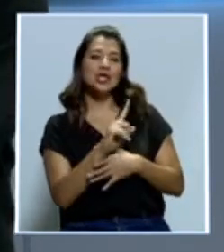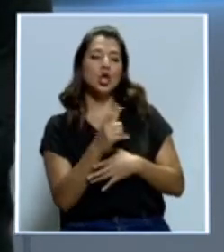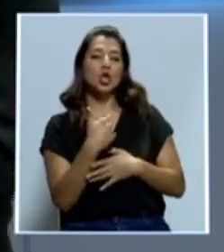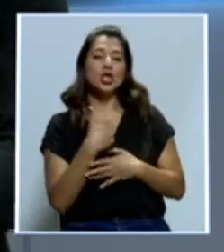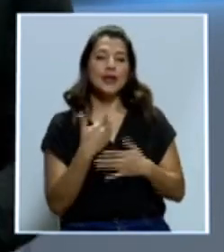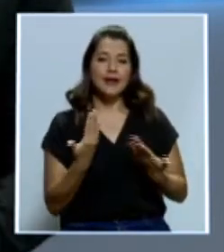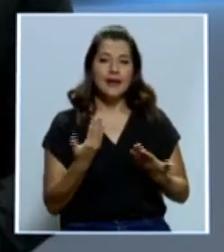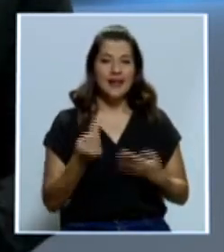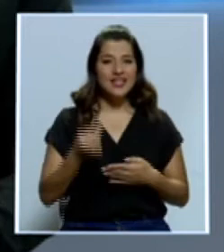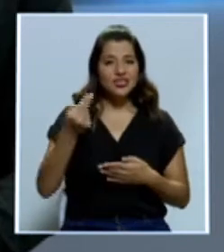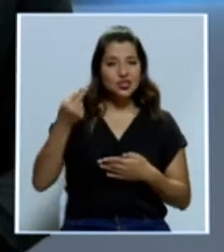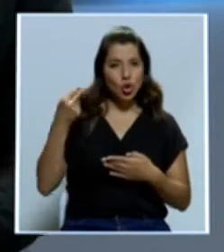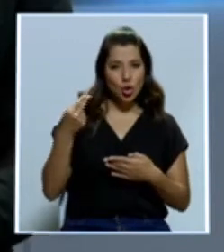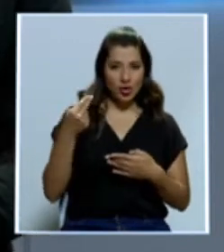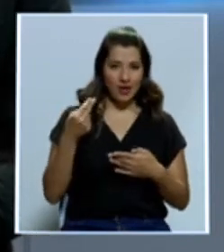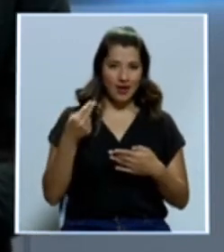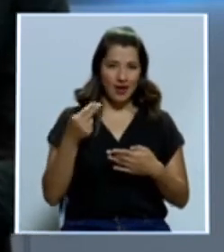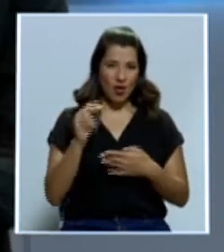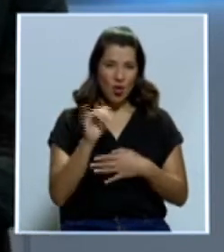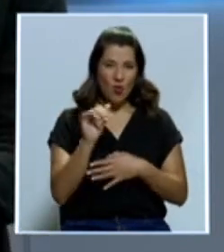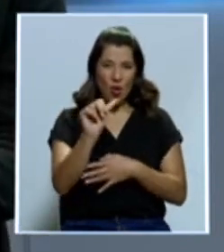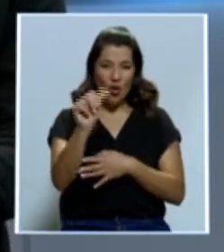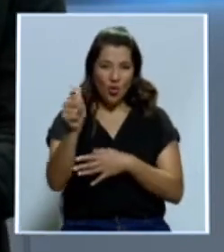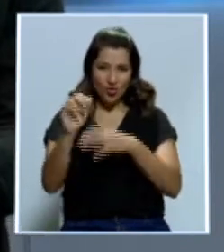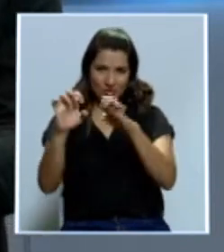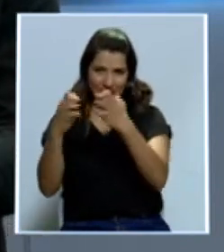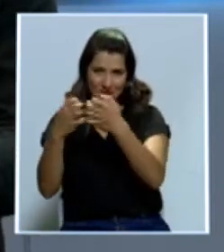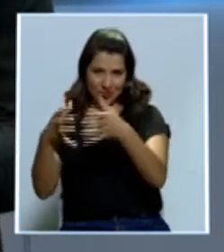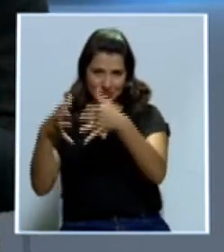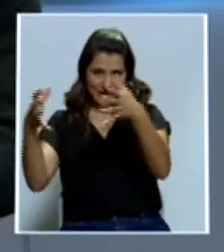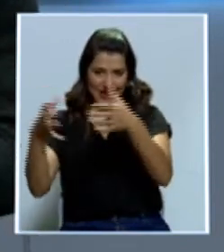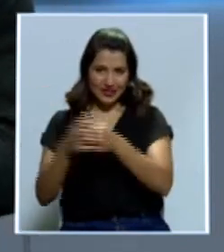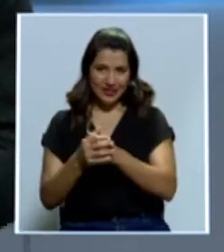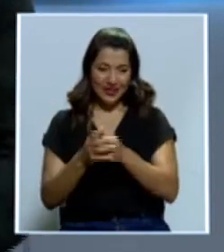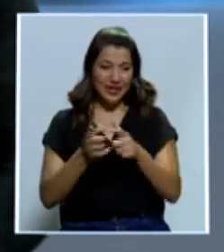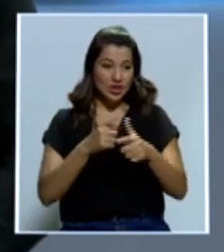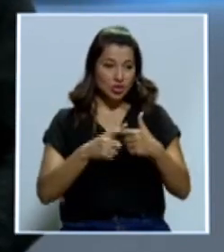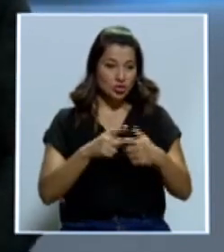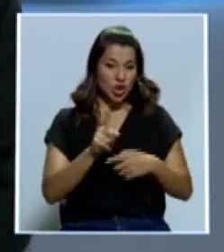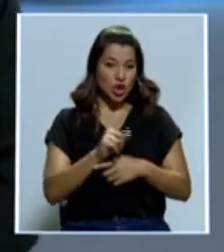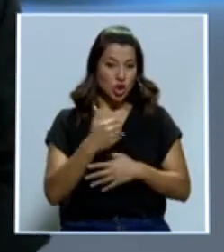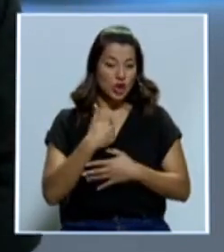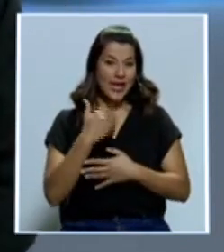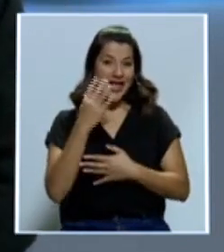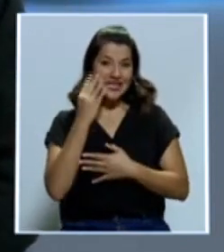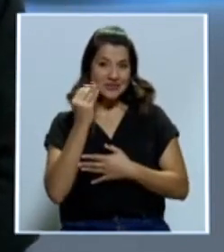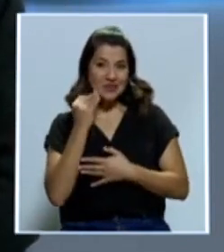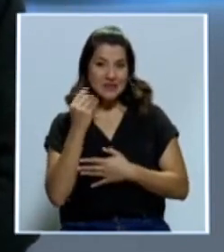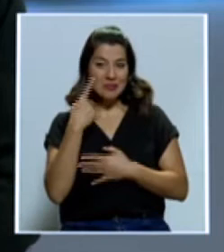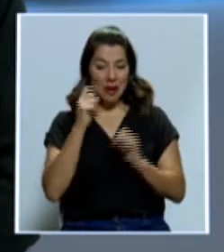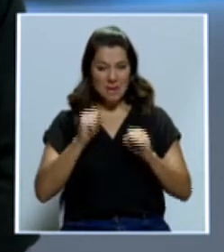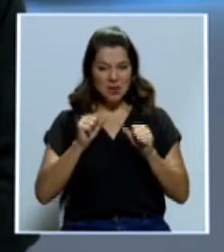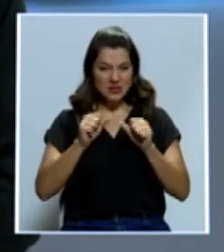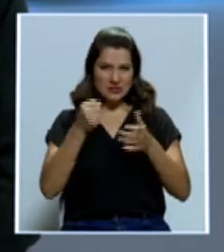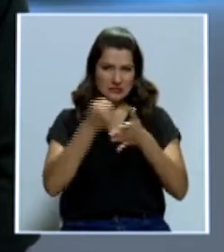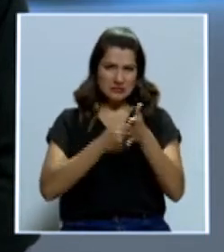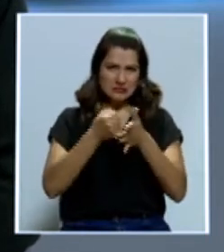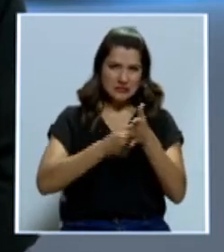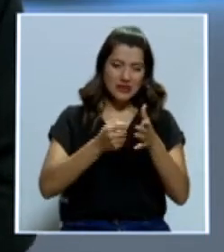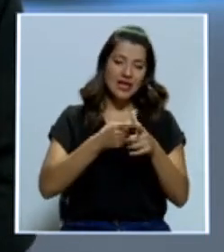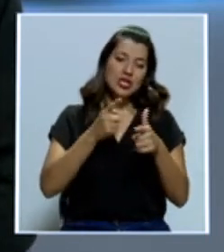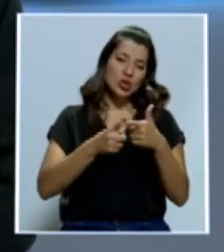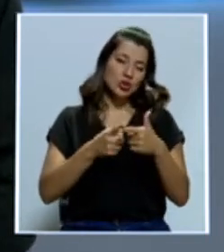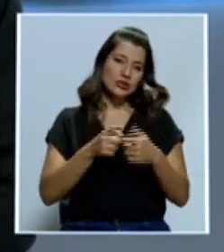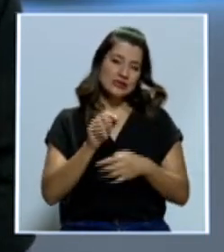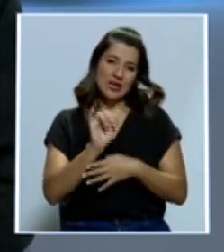demás equipos, no tienen quizás esa contundencia para pelear por la clasificación. Y es ahí donde